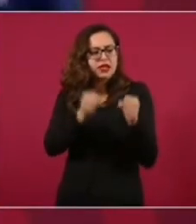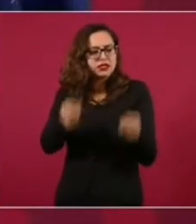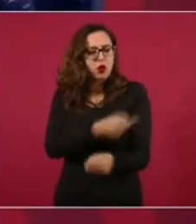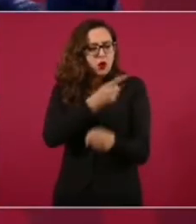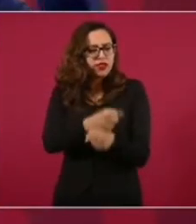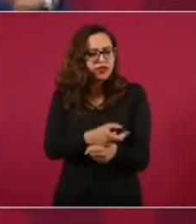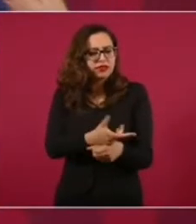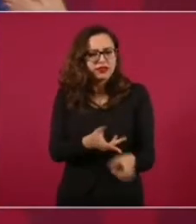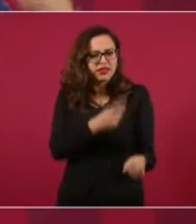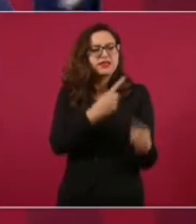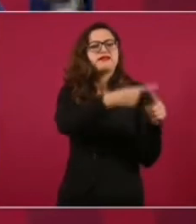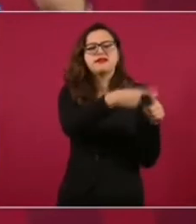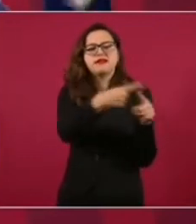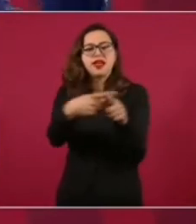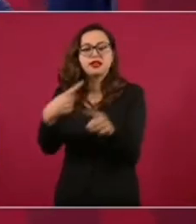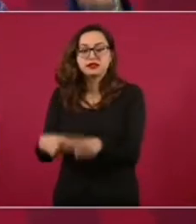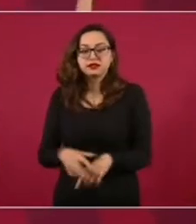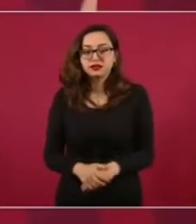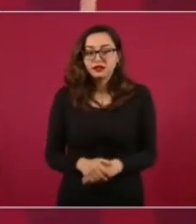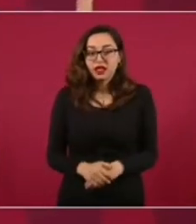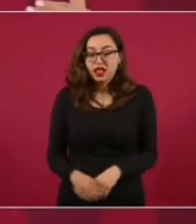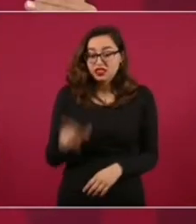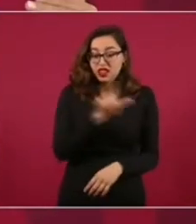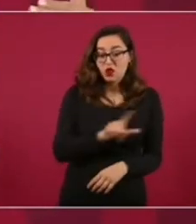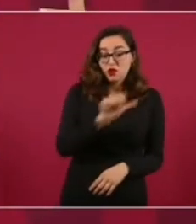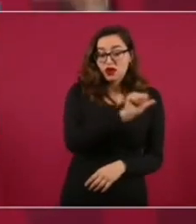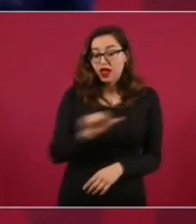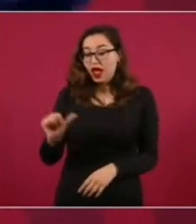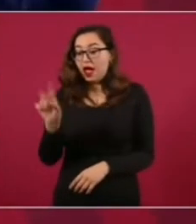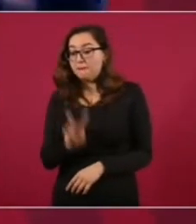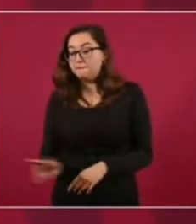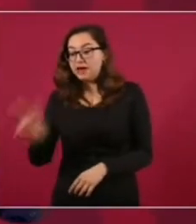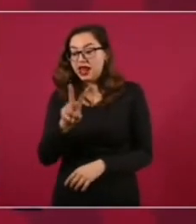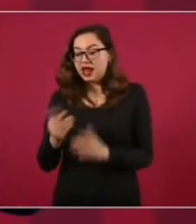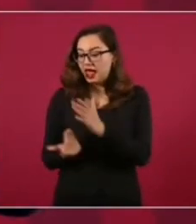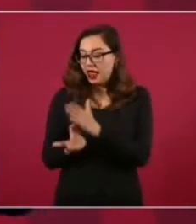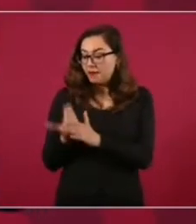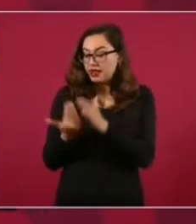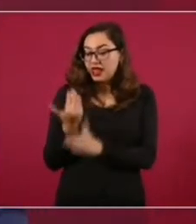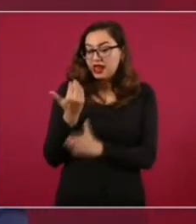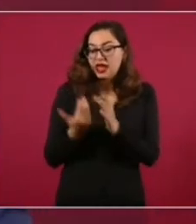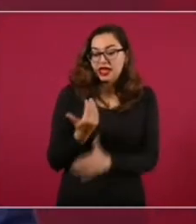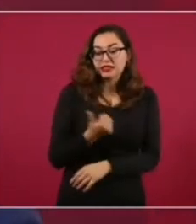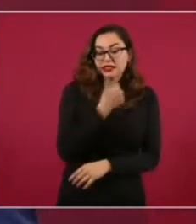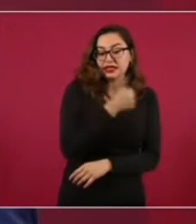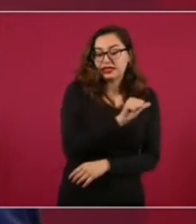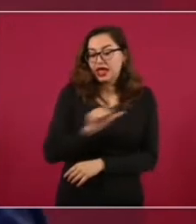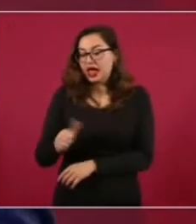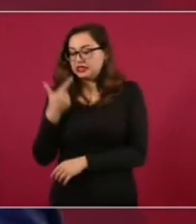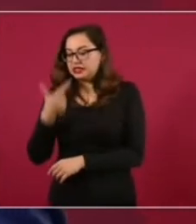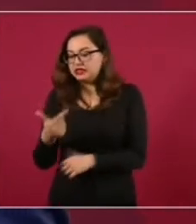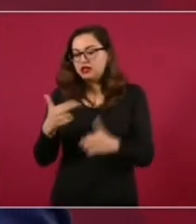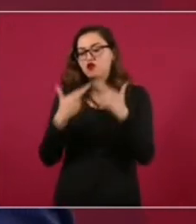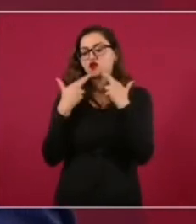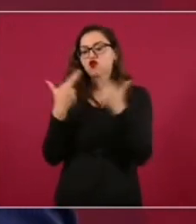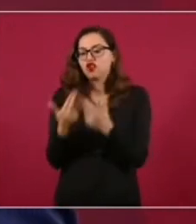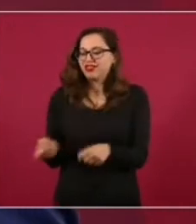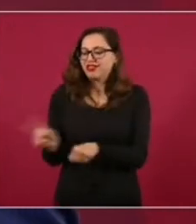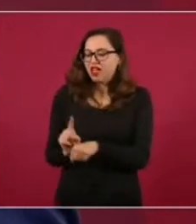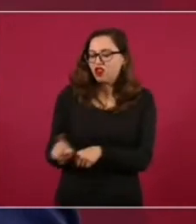de lunes a viernes, de 6 a 7 de la mañana, en reunión de todo el gabinete de seguridad para atender